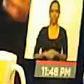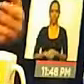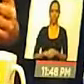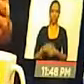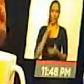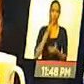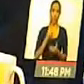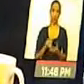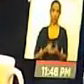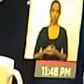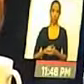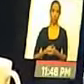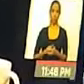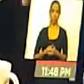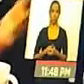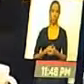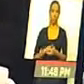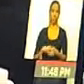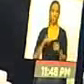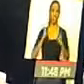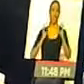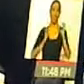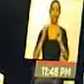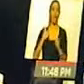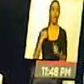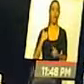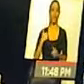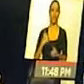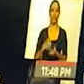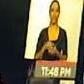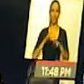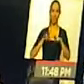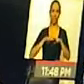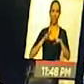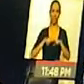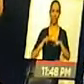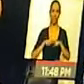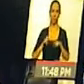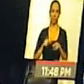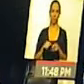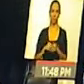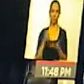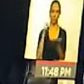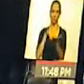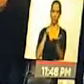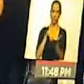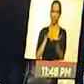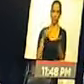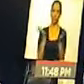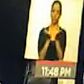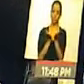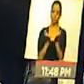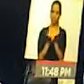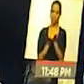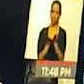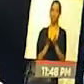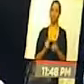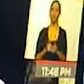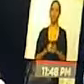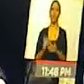que emocionaban a cualquiera. De esos niños que estuvieron ahí estudiando, que estuvieron en el